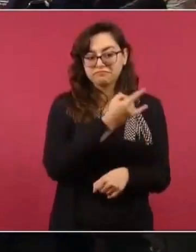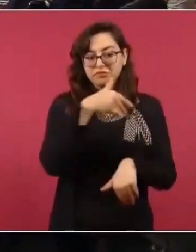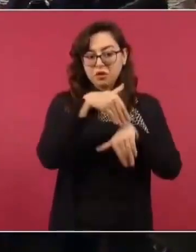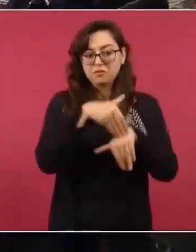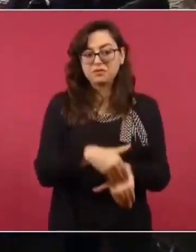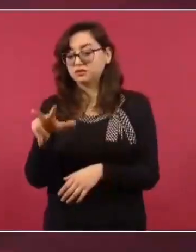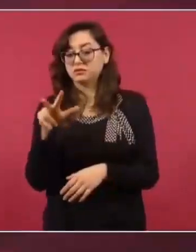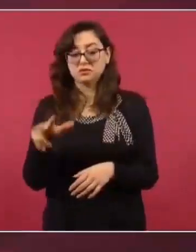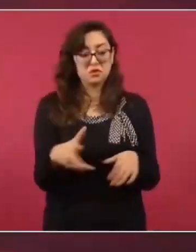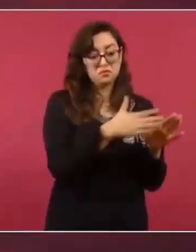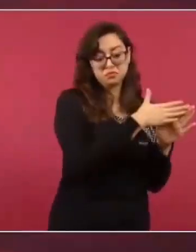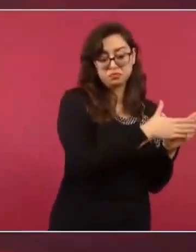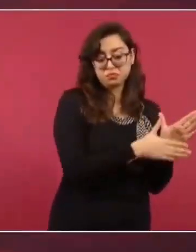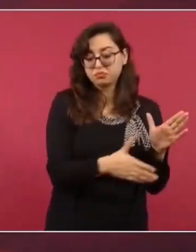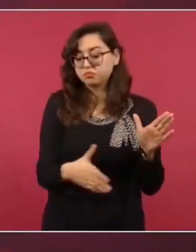pasado,